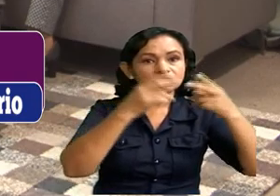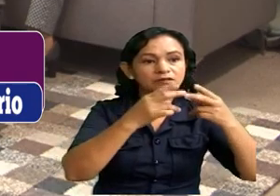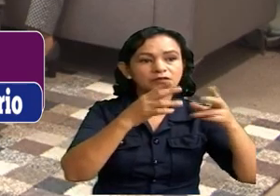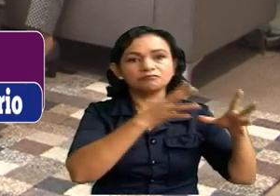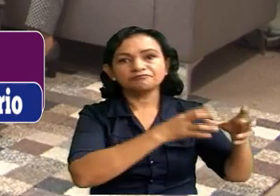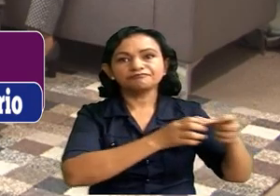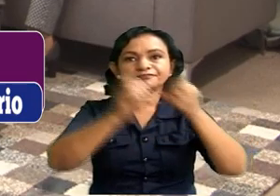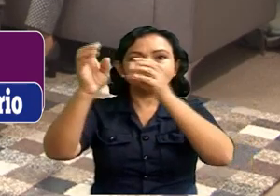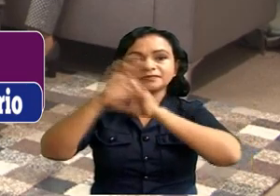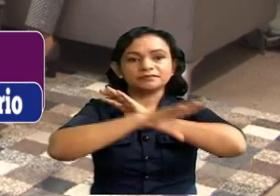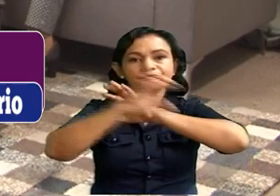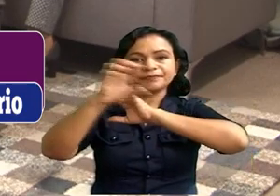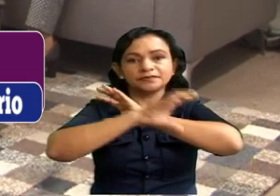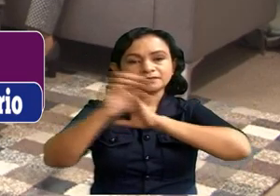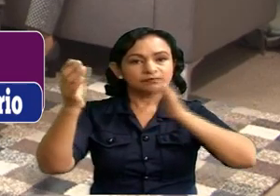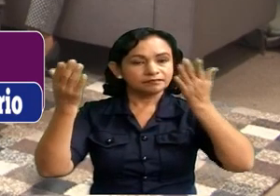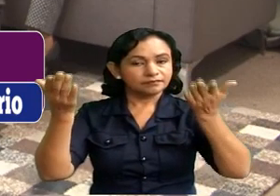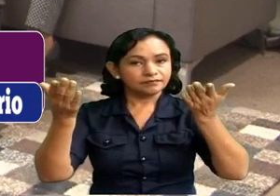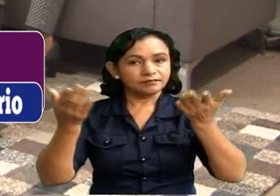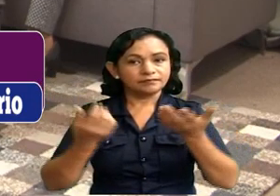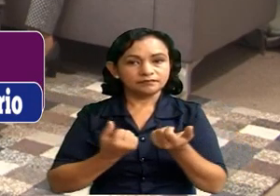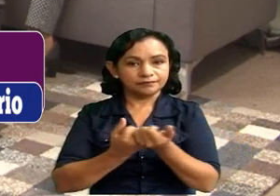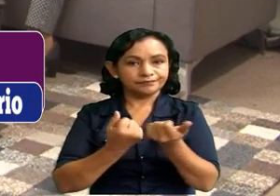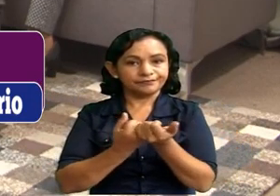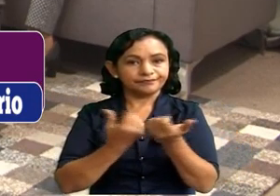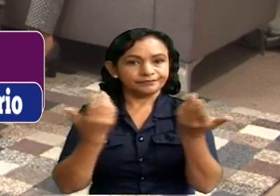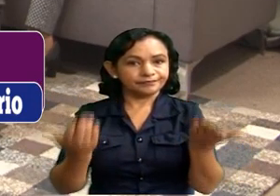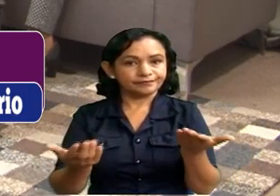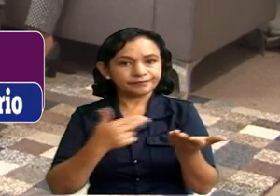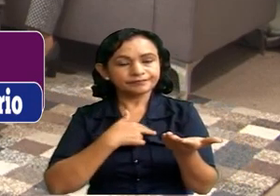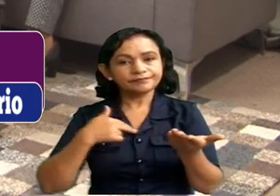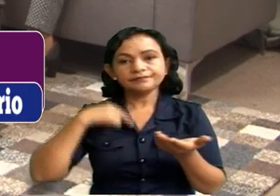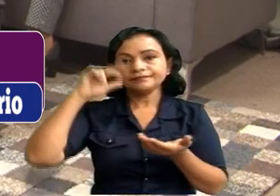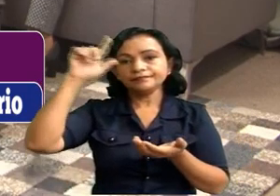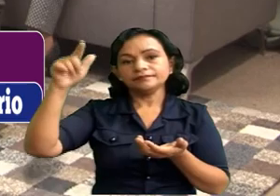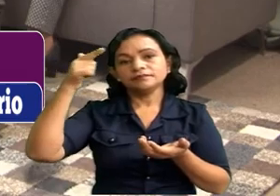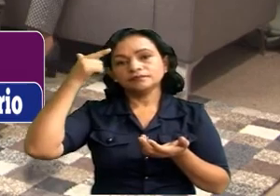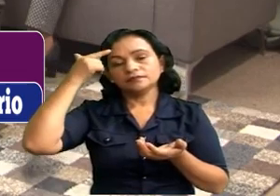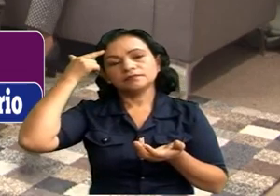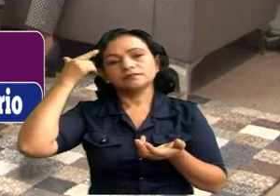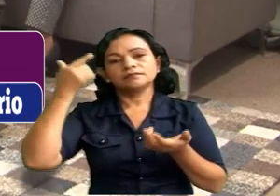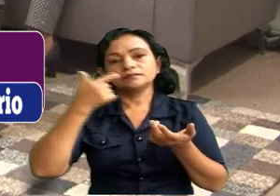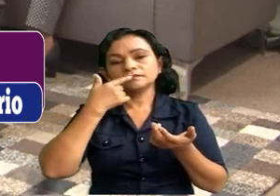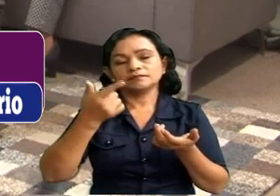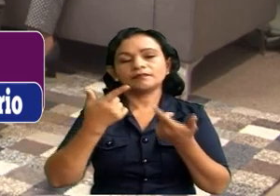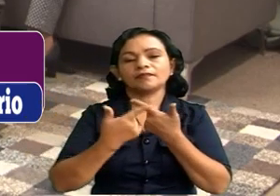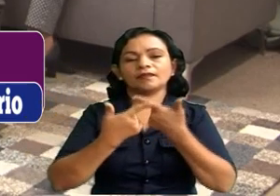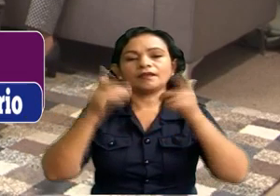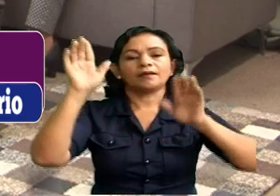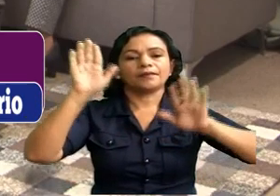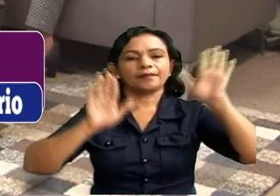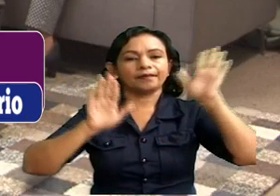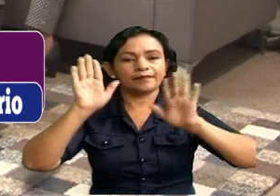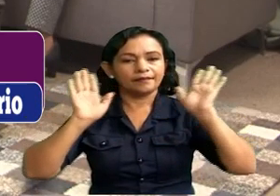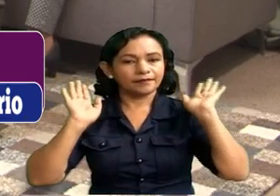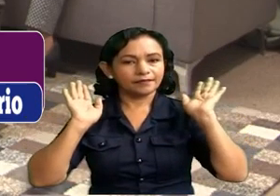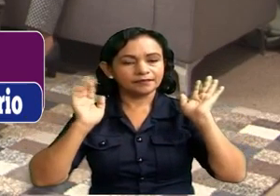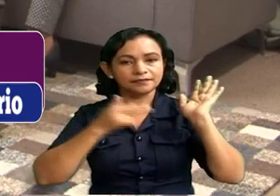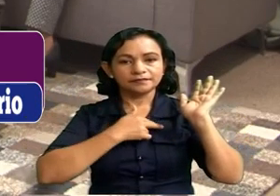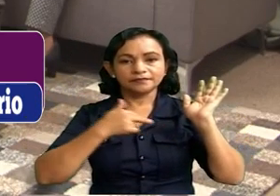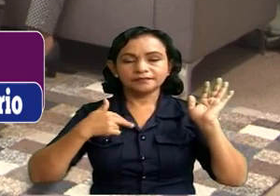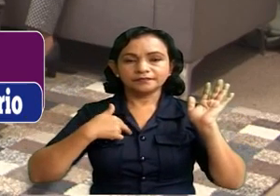llevárselas. Financiando precisamente. Financiando gobierno bajo el cuento de la democracia. Democracia que lo